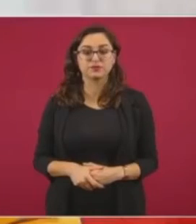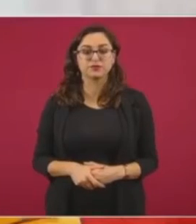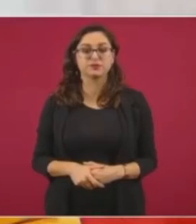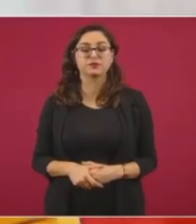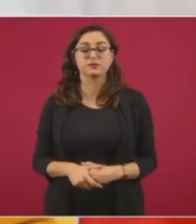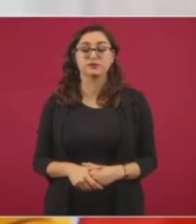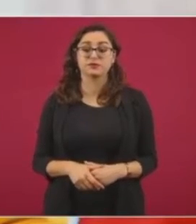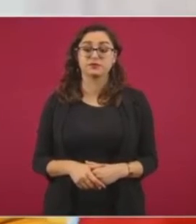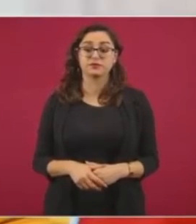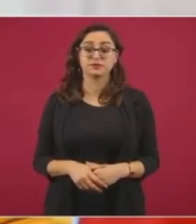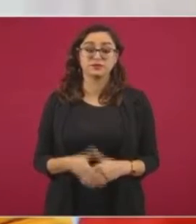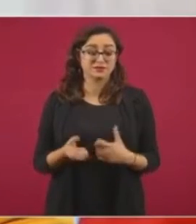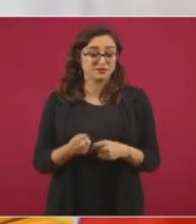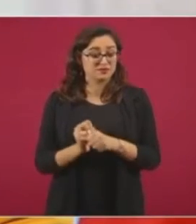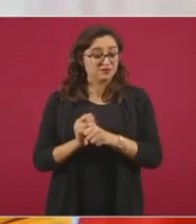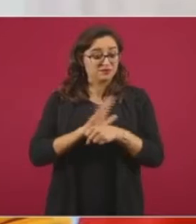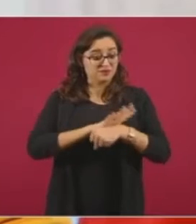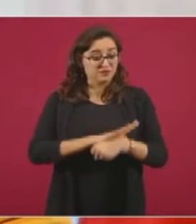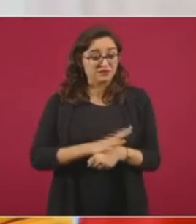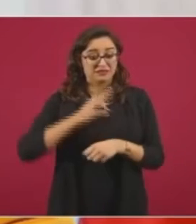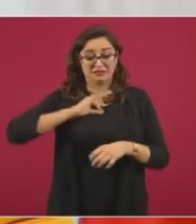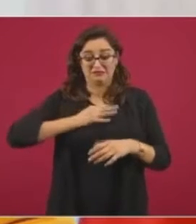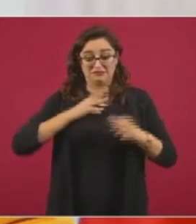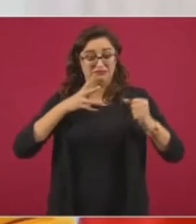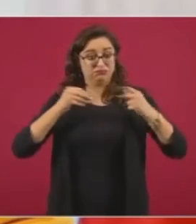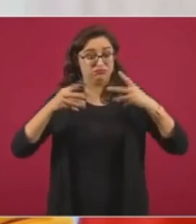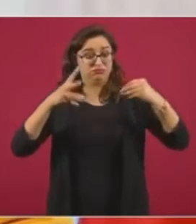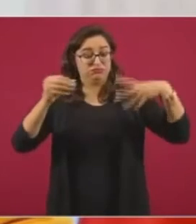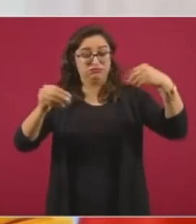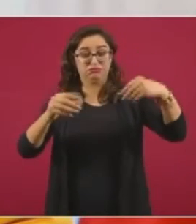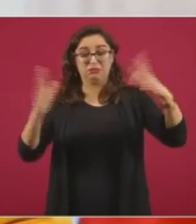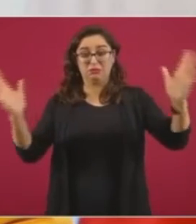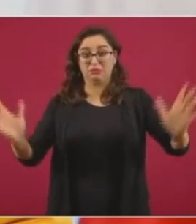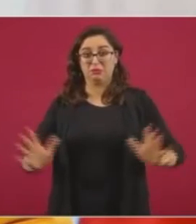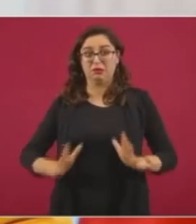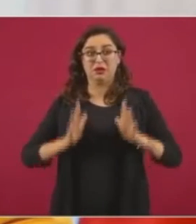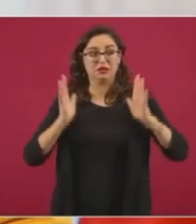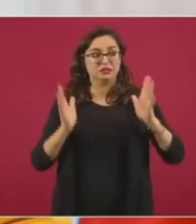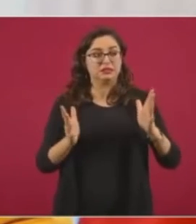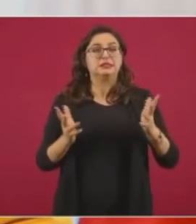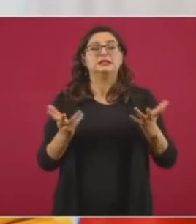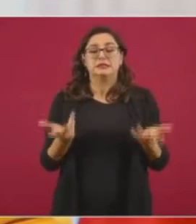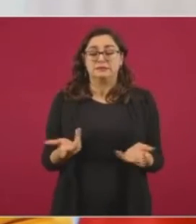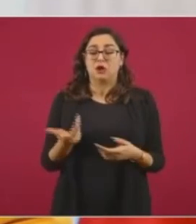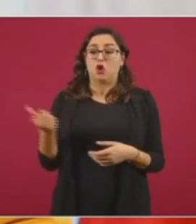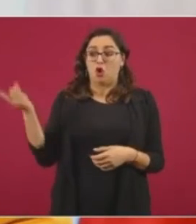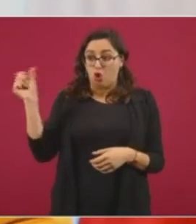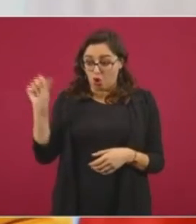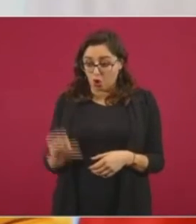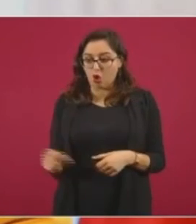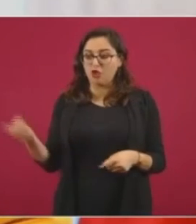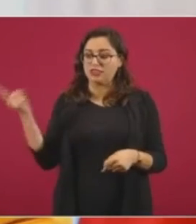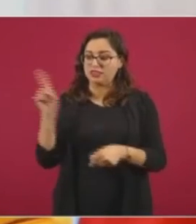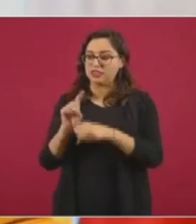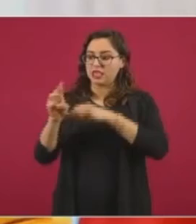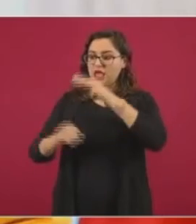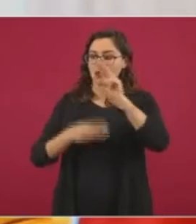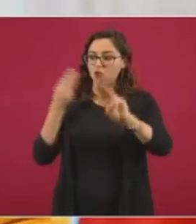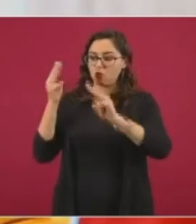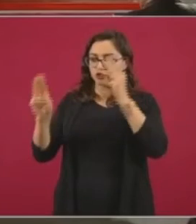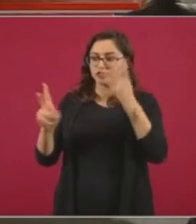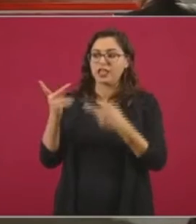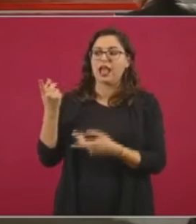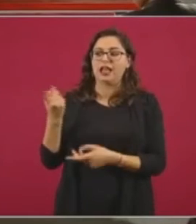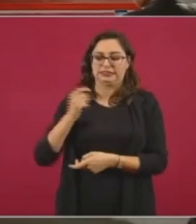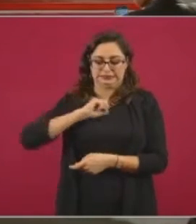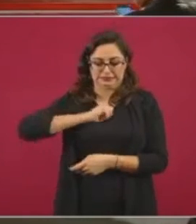sin precedentes de COVID-19, queremos aprovechar la campaña del Día Mundial para enfatizar la importancia de proteger los